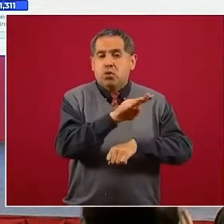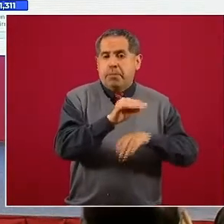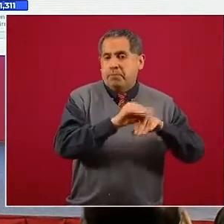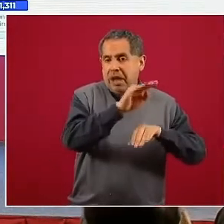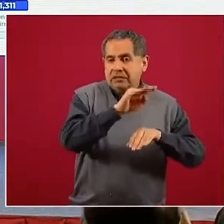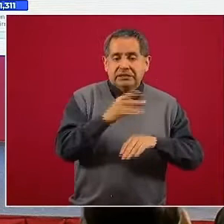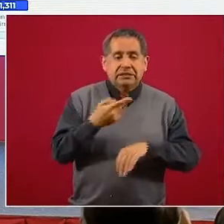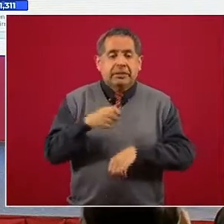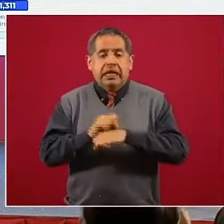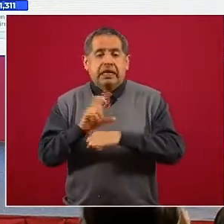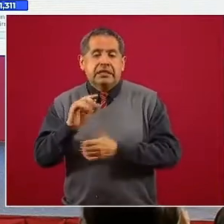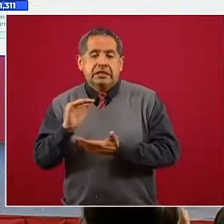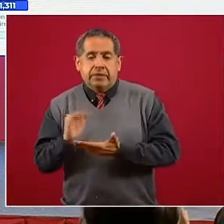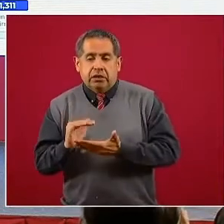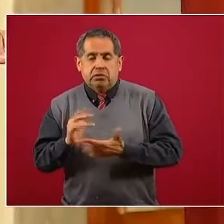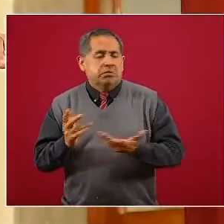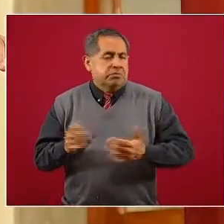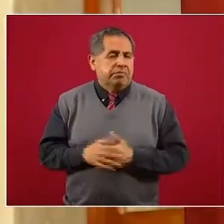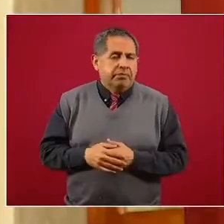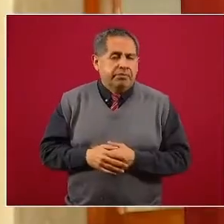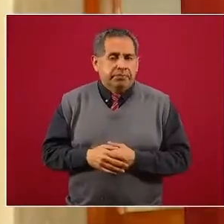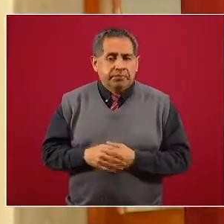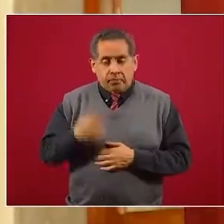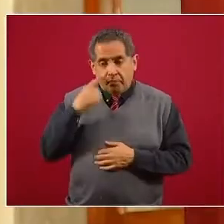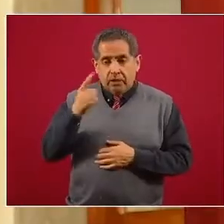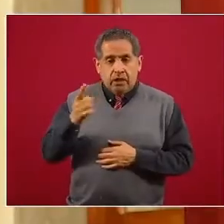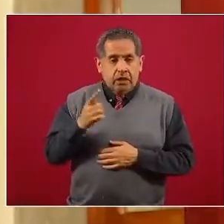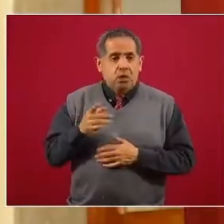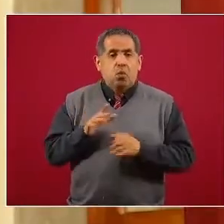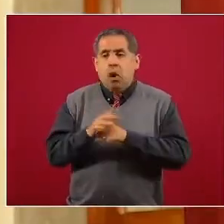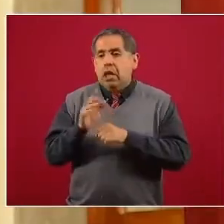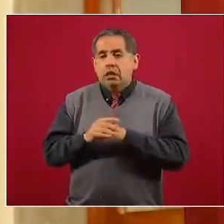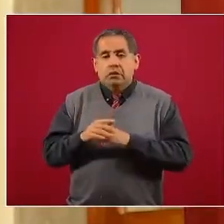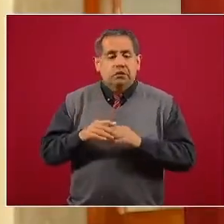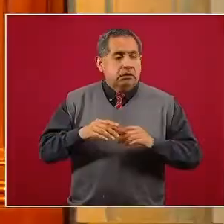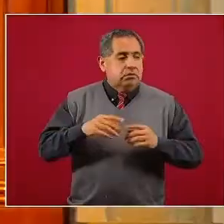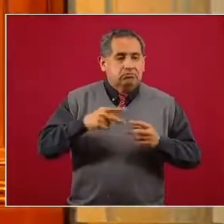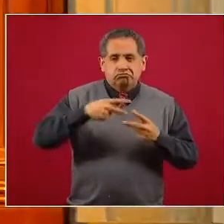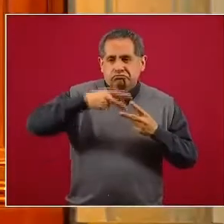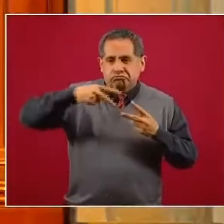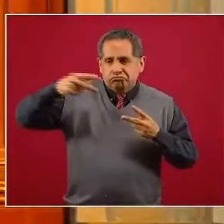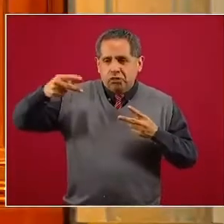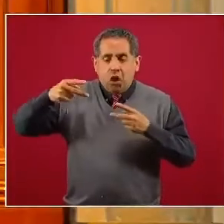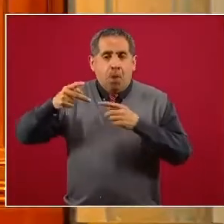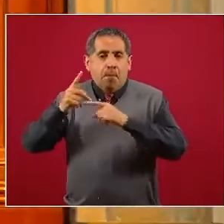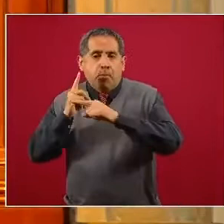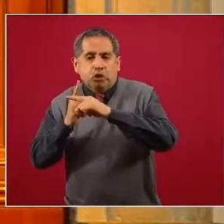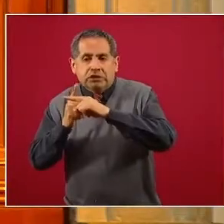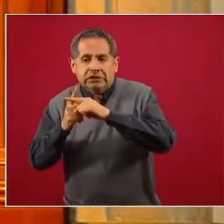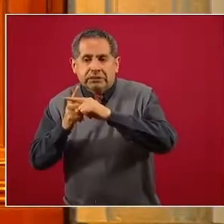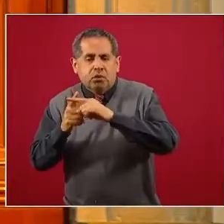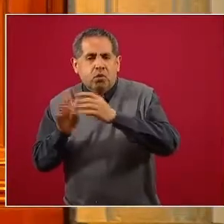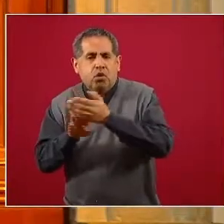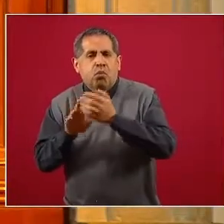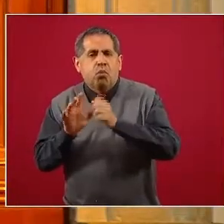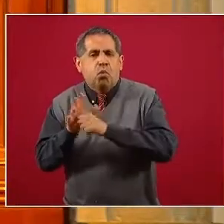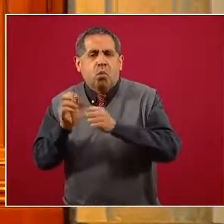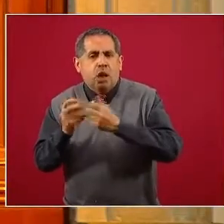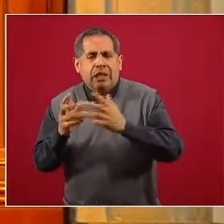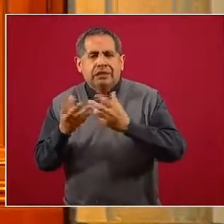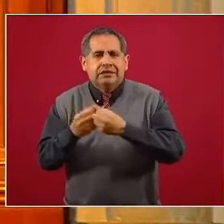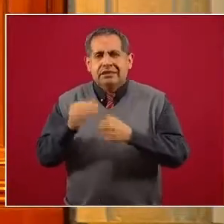positividad, asimismo, con 2 semanas, que tiene también ya un descenso bastante perceptible, situándose alrededor de